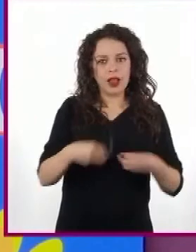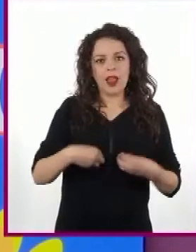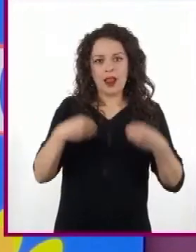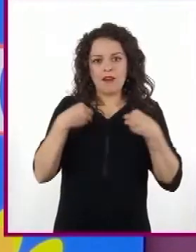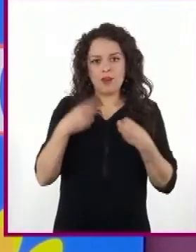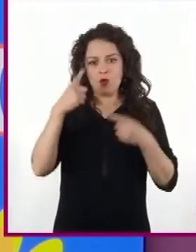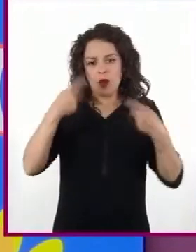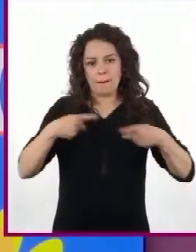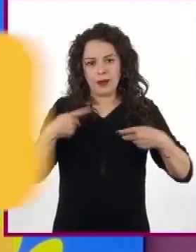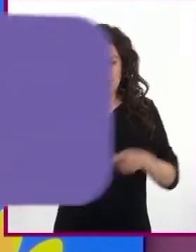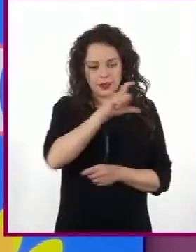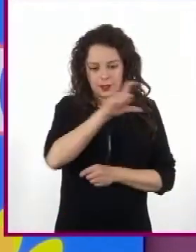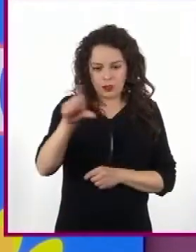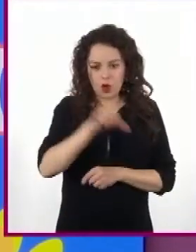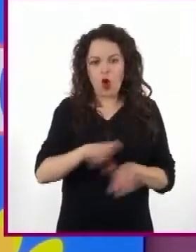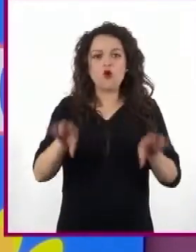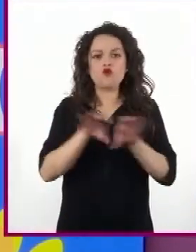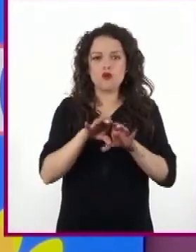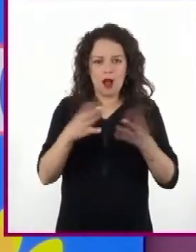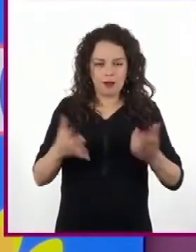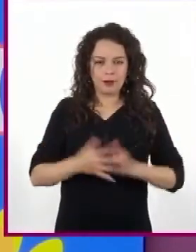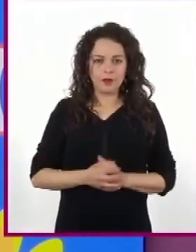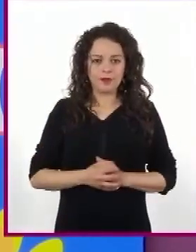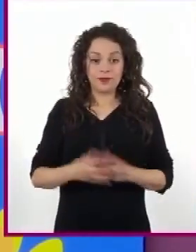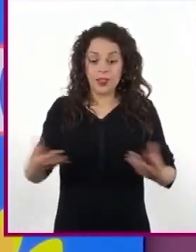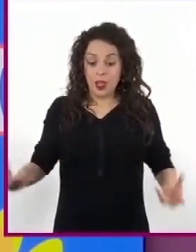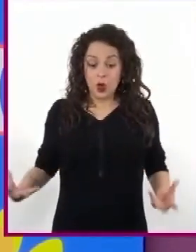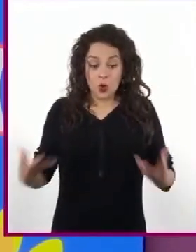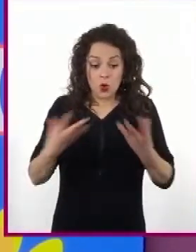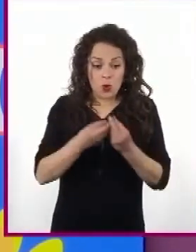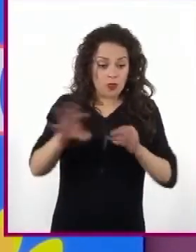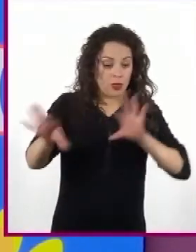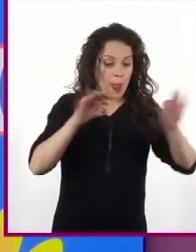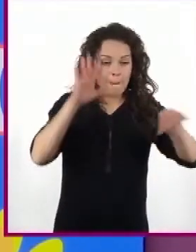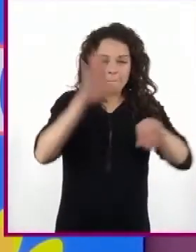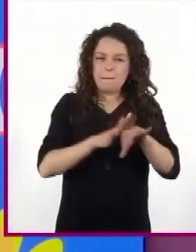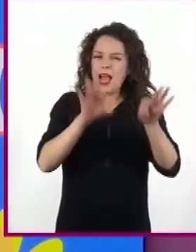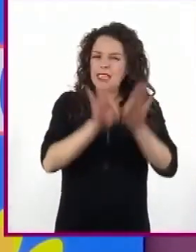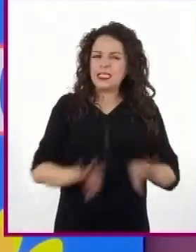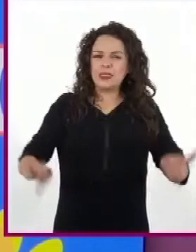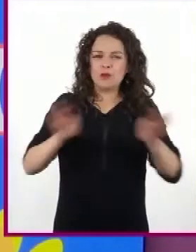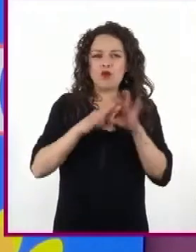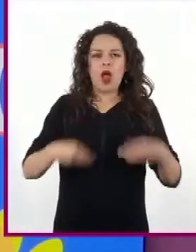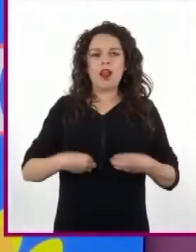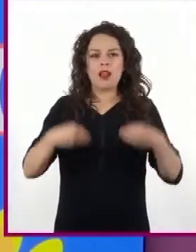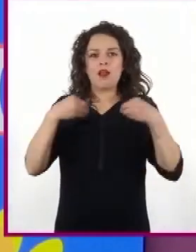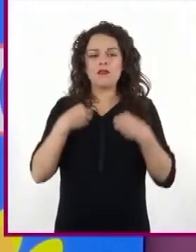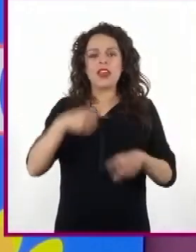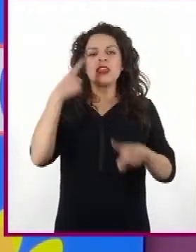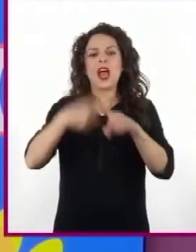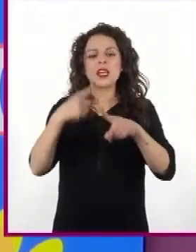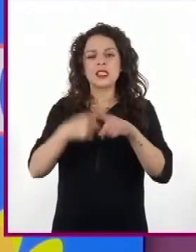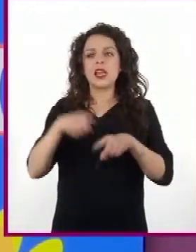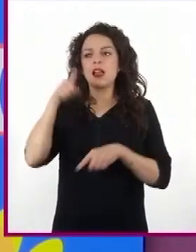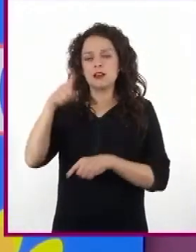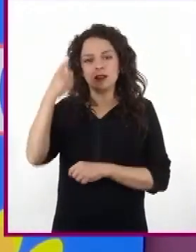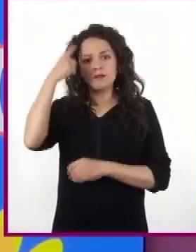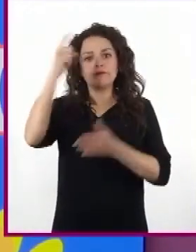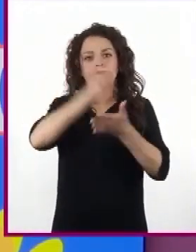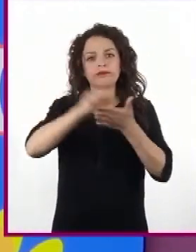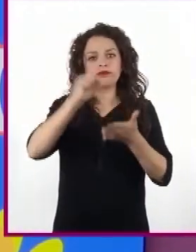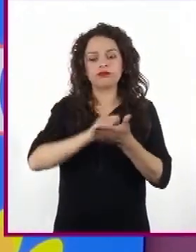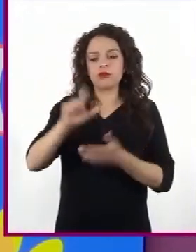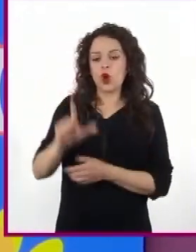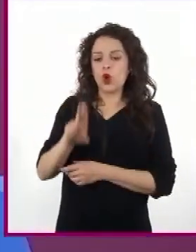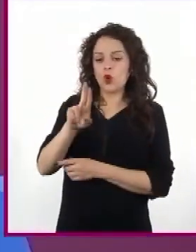personaje. Recuperemos juntos los acontecimientos más importantes de la trayectoria del compositor mexicano Luis Herrera de la